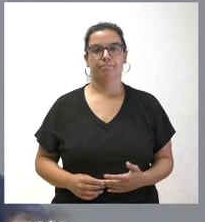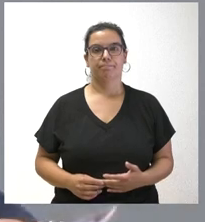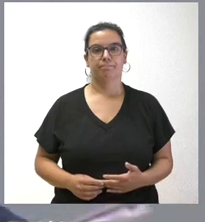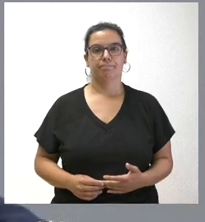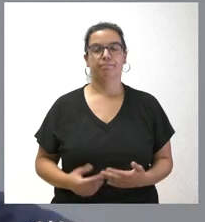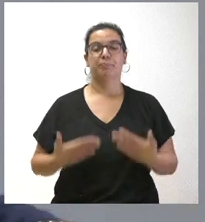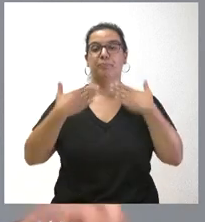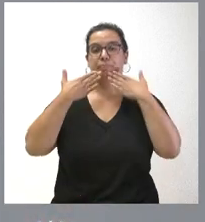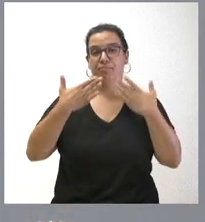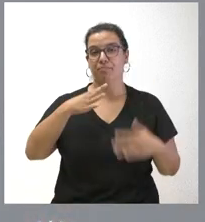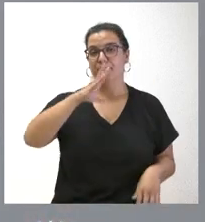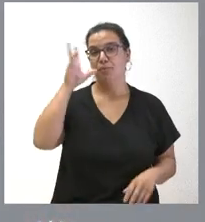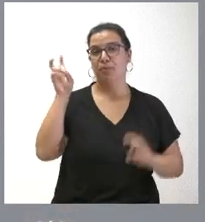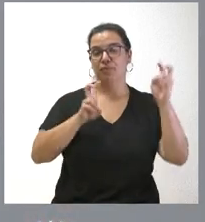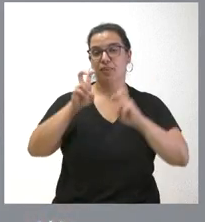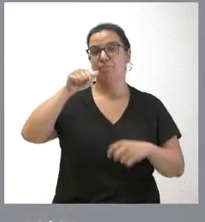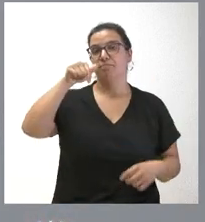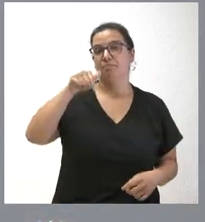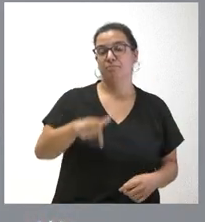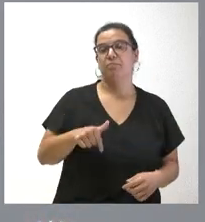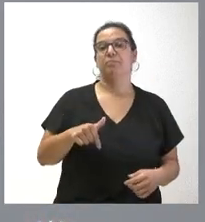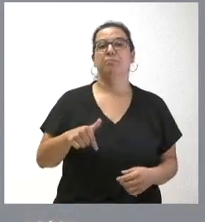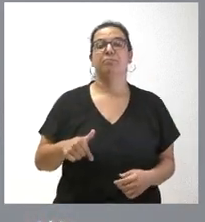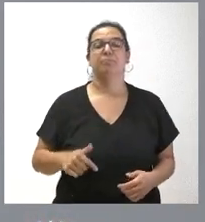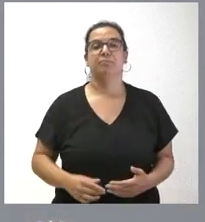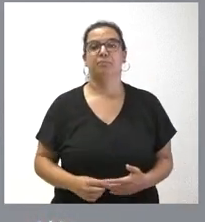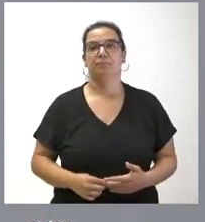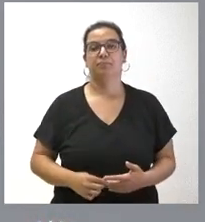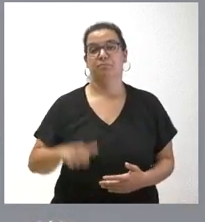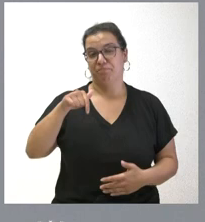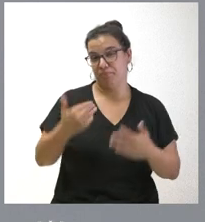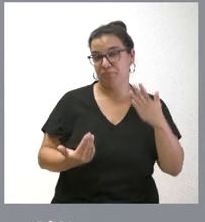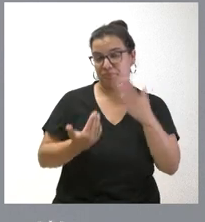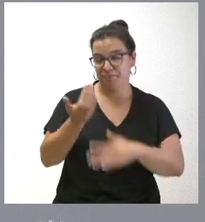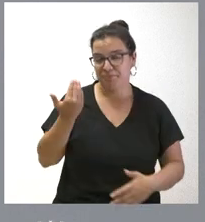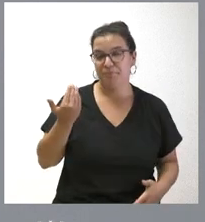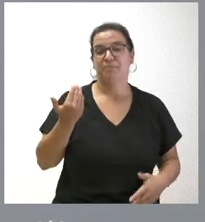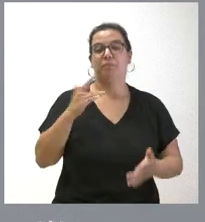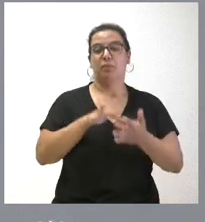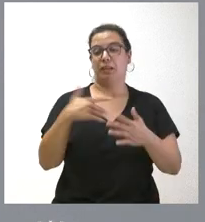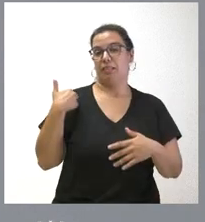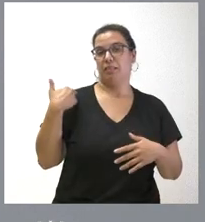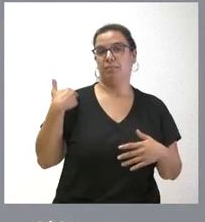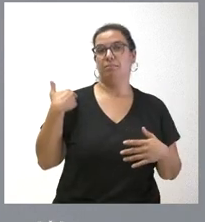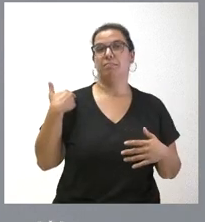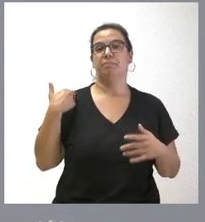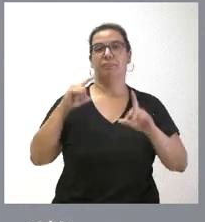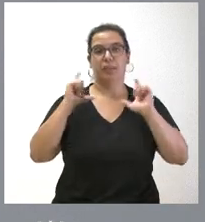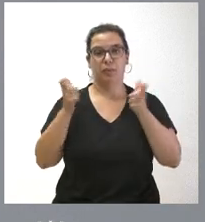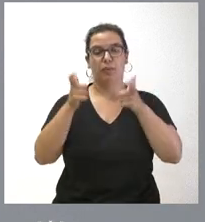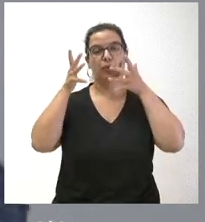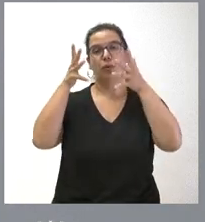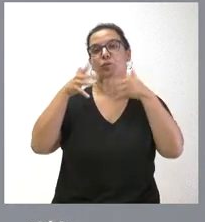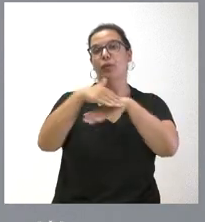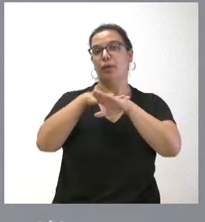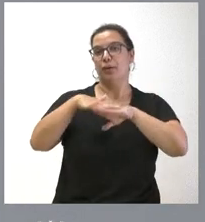gracias por su presencia hoy aquí está mañana donde hemos tenido reunión del Consejo